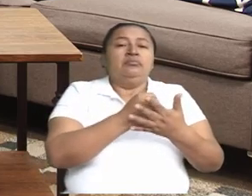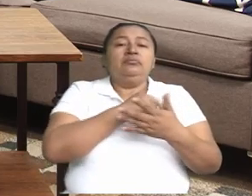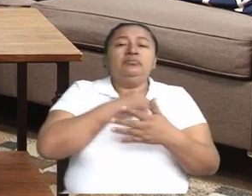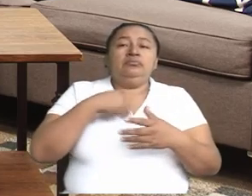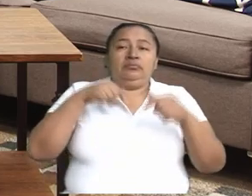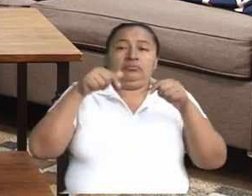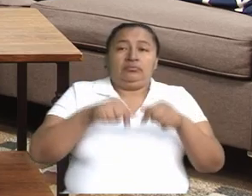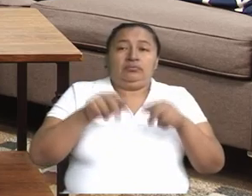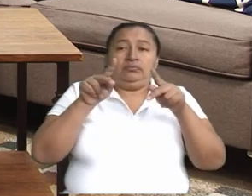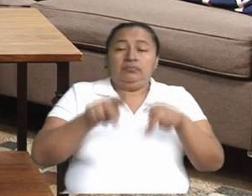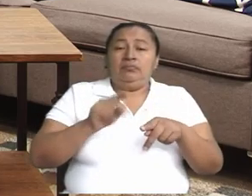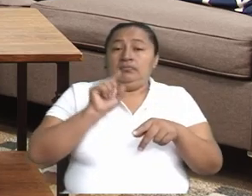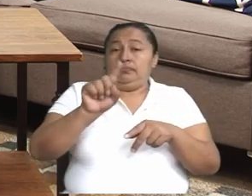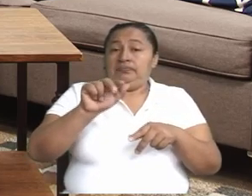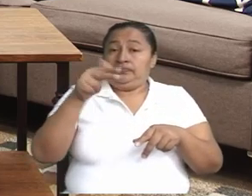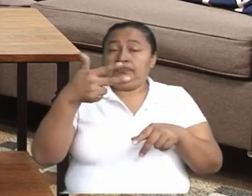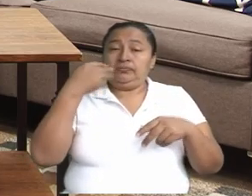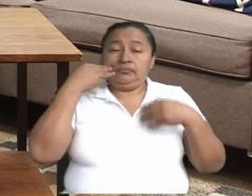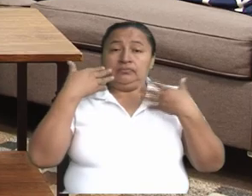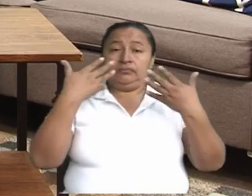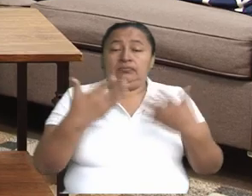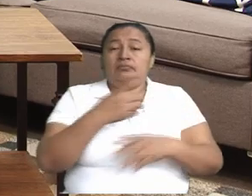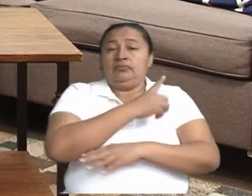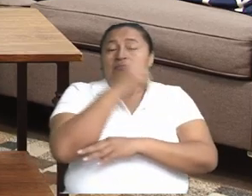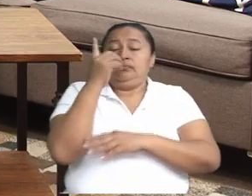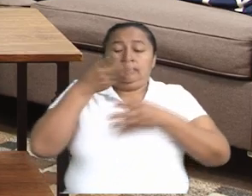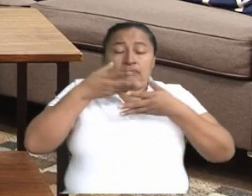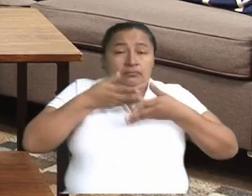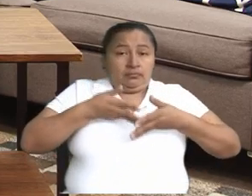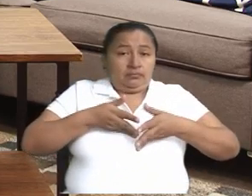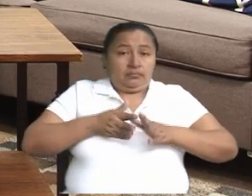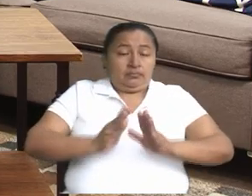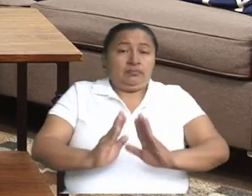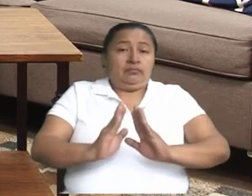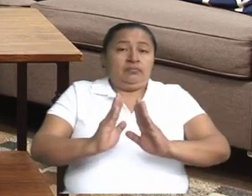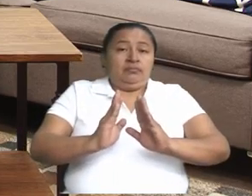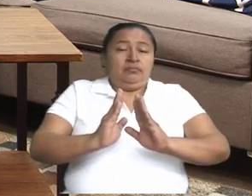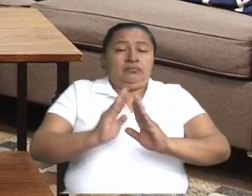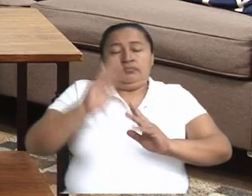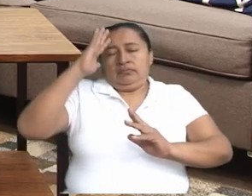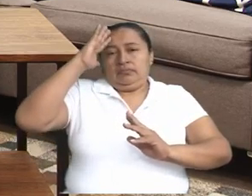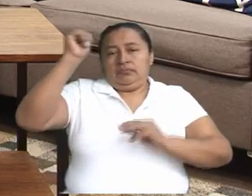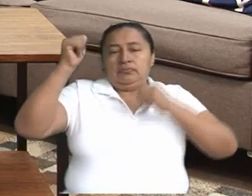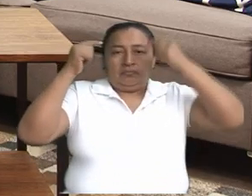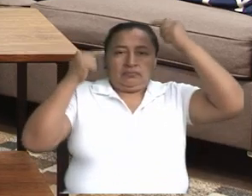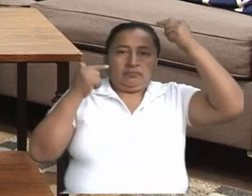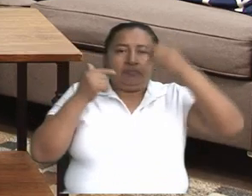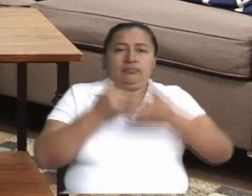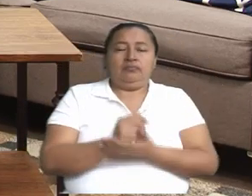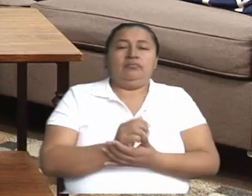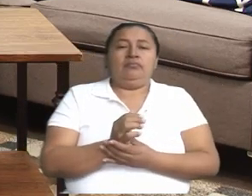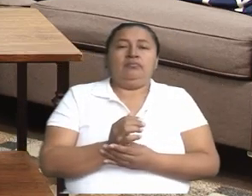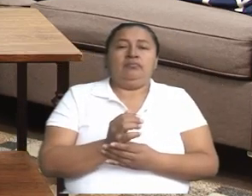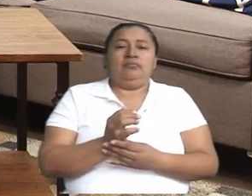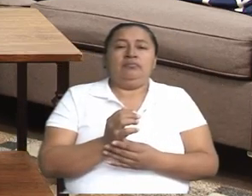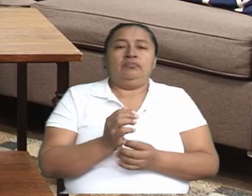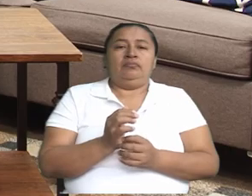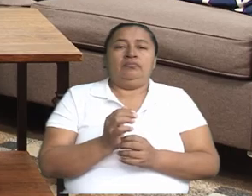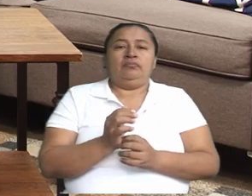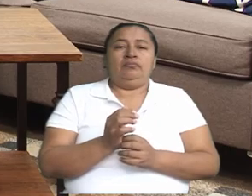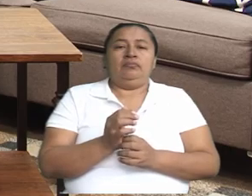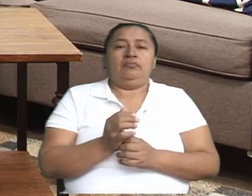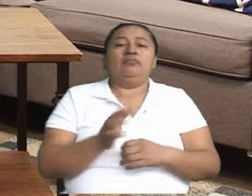este 18 de mayo, el día del nacimiento del general Sandino. A propósito